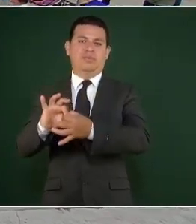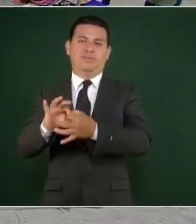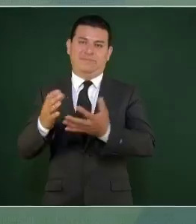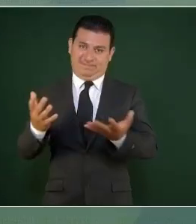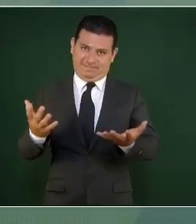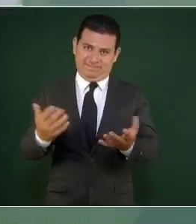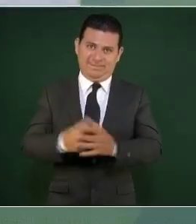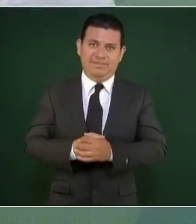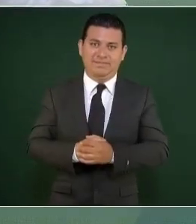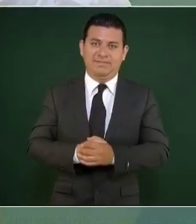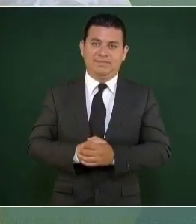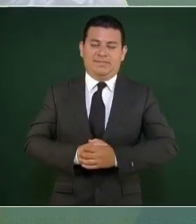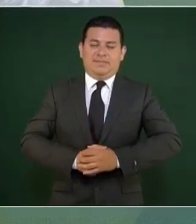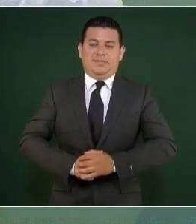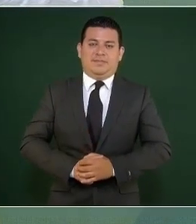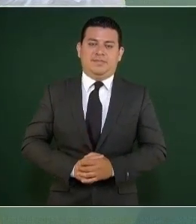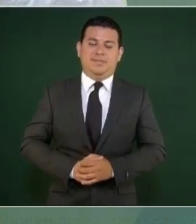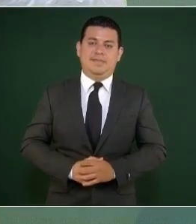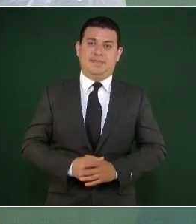Entonces es eso.